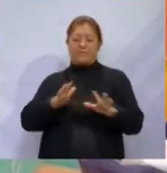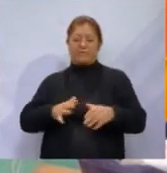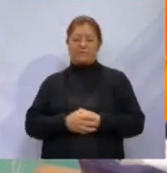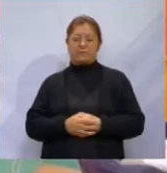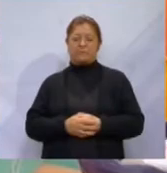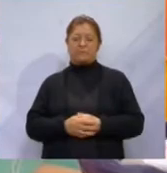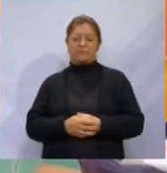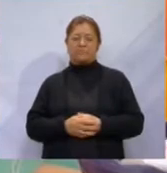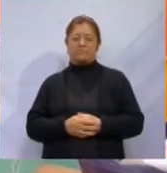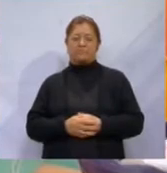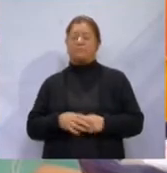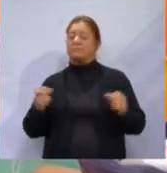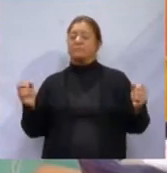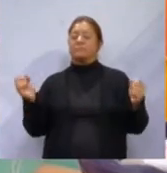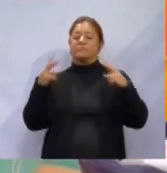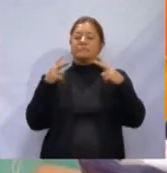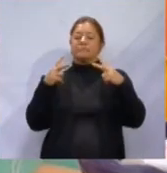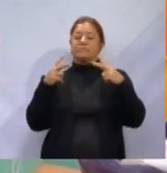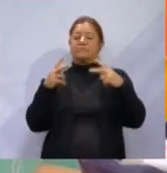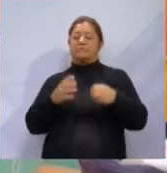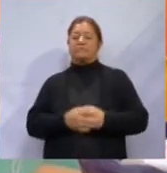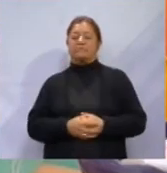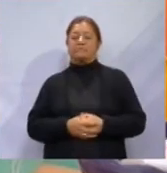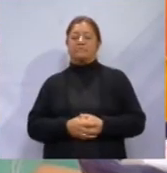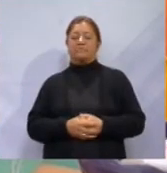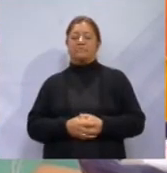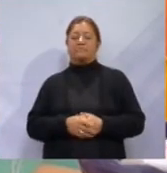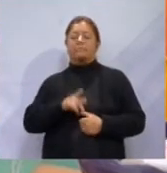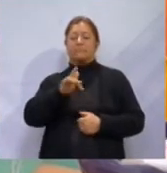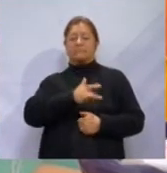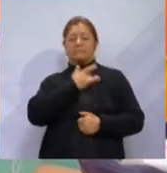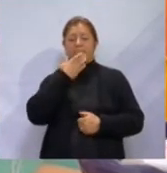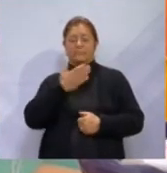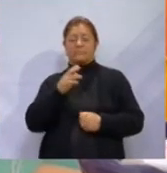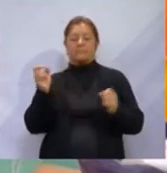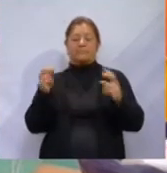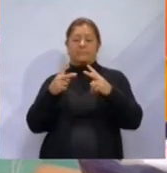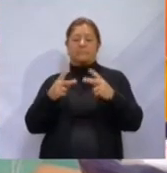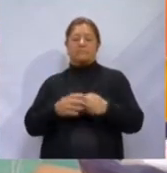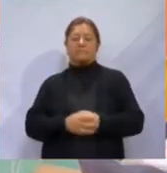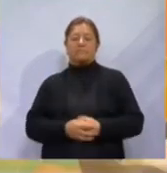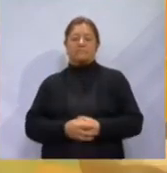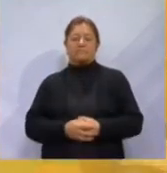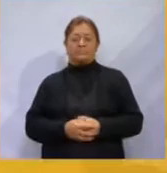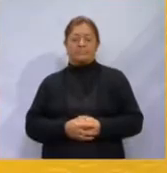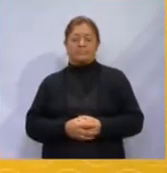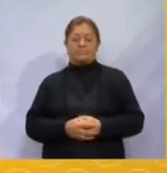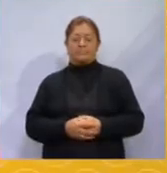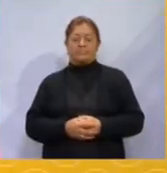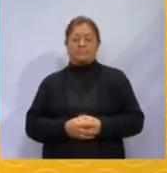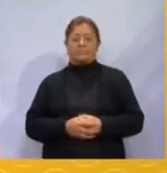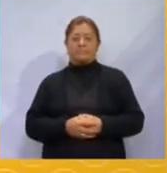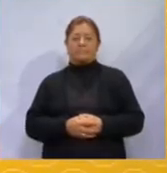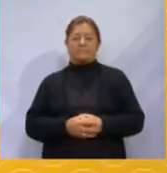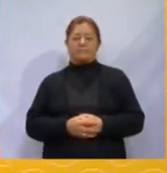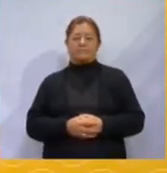y... Nos vemos en la próxima cápsula. Que estén bien todos. Hasta luego.